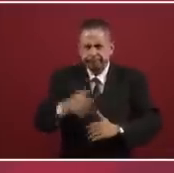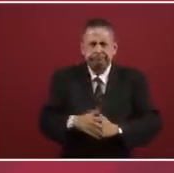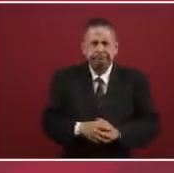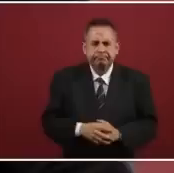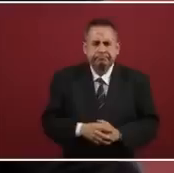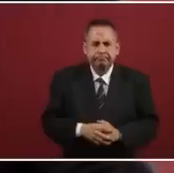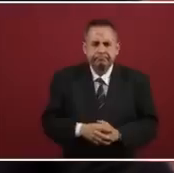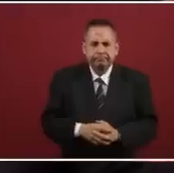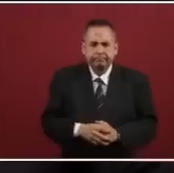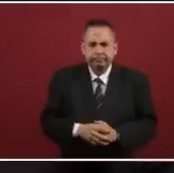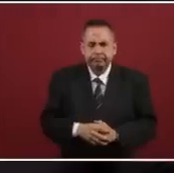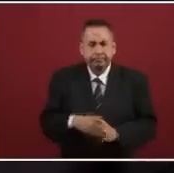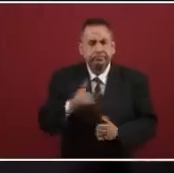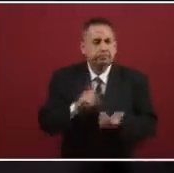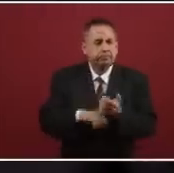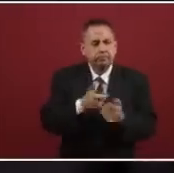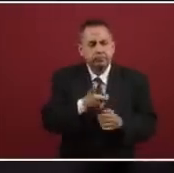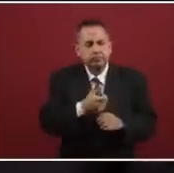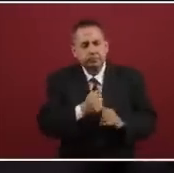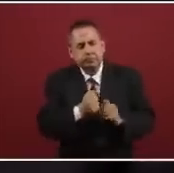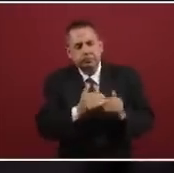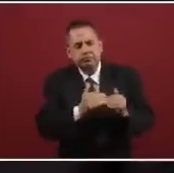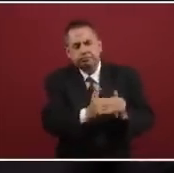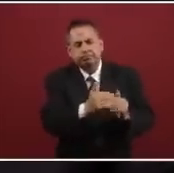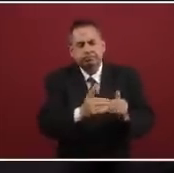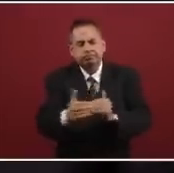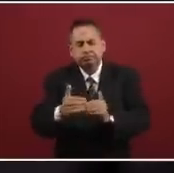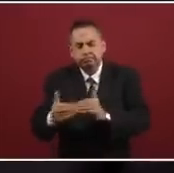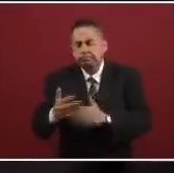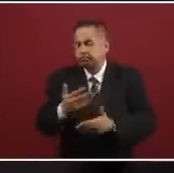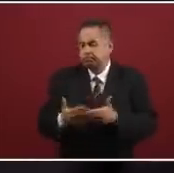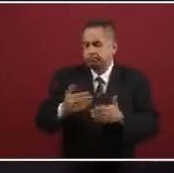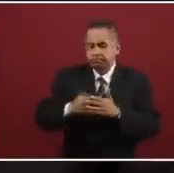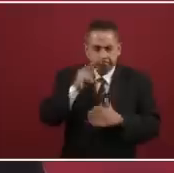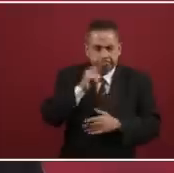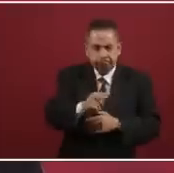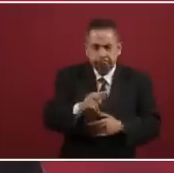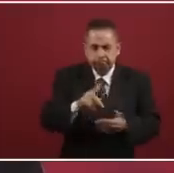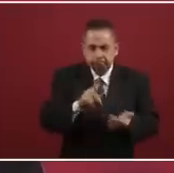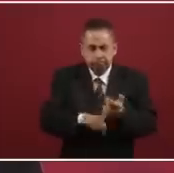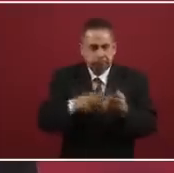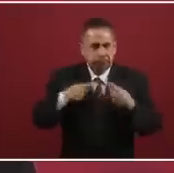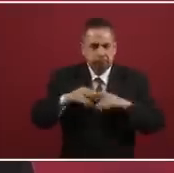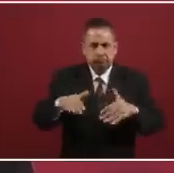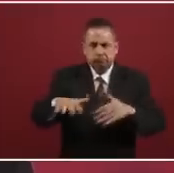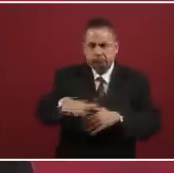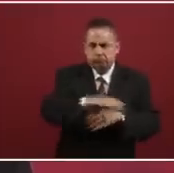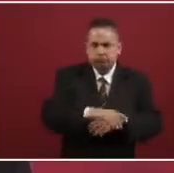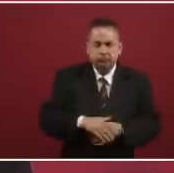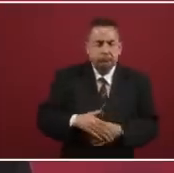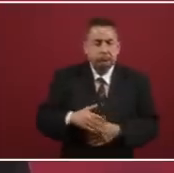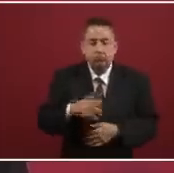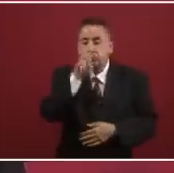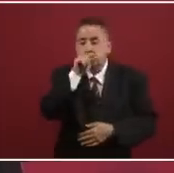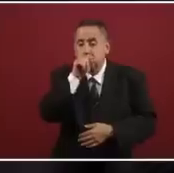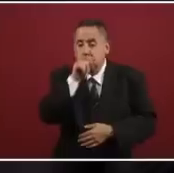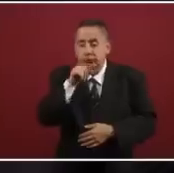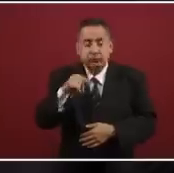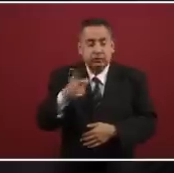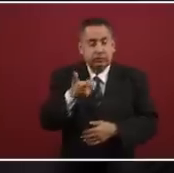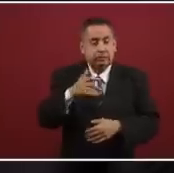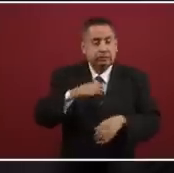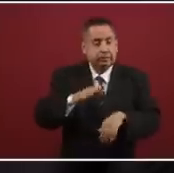que lo que ha aumentado más ahora en el caso del pollo es la pechuga a 80